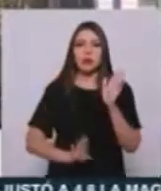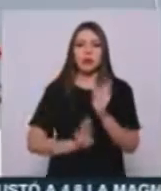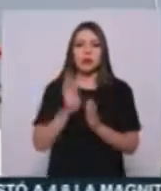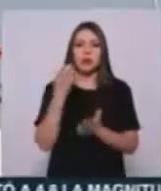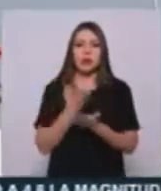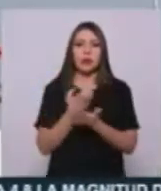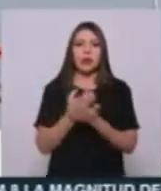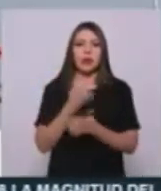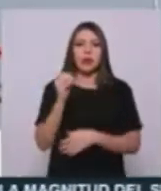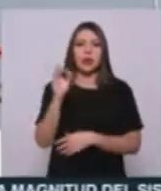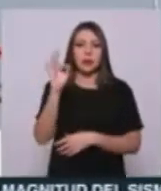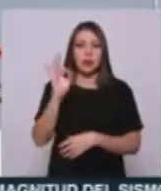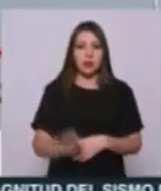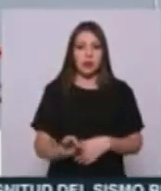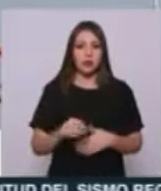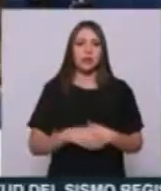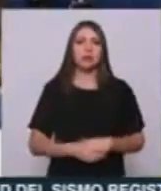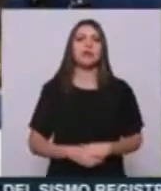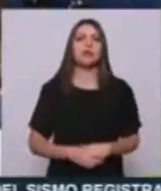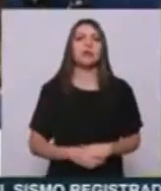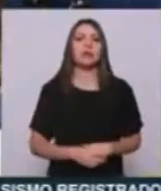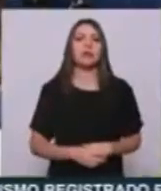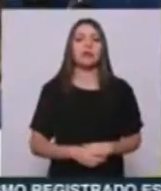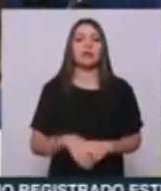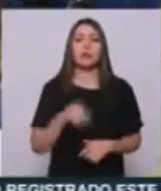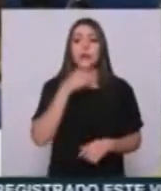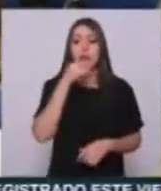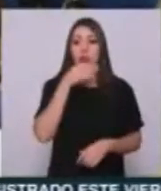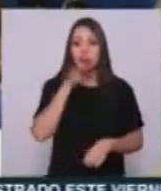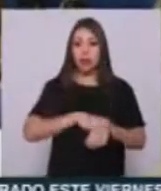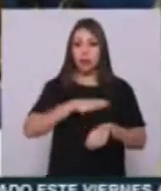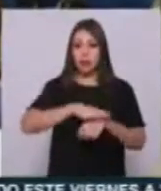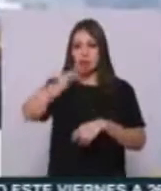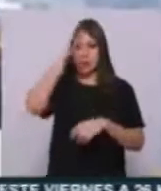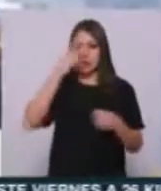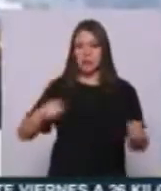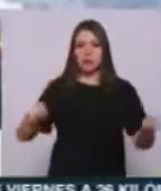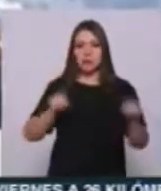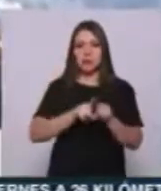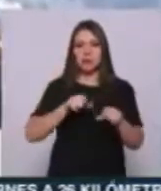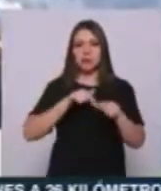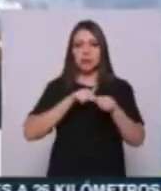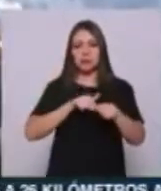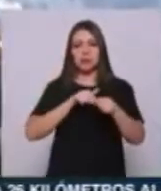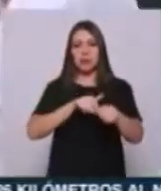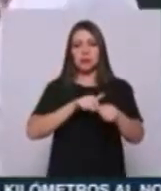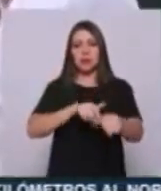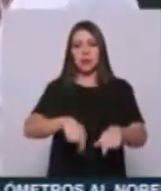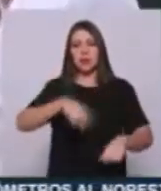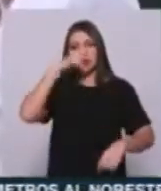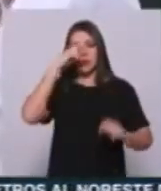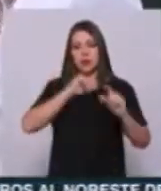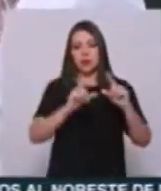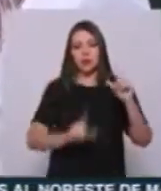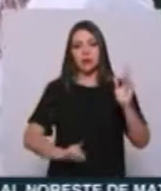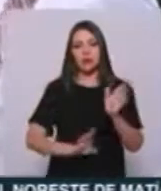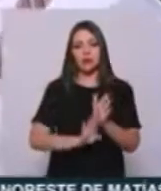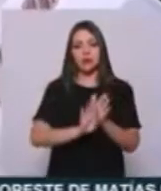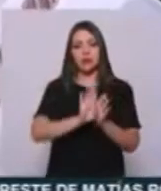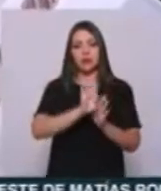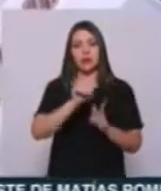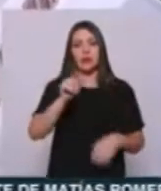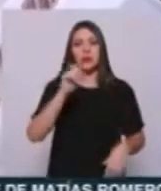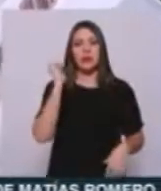del 0%. Por el contrario, reiteró que mantiene su previsión de crecimiento para el país. Desde Villahermosa,